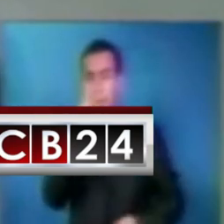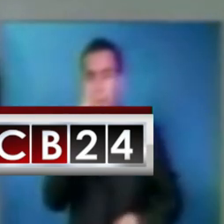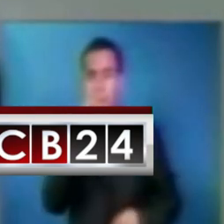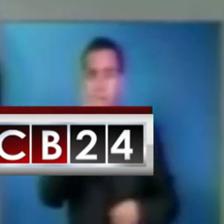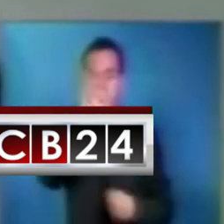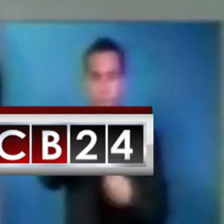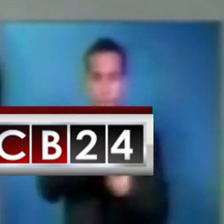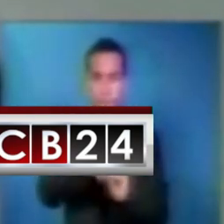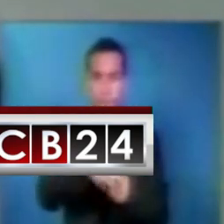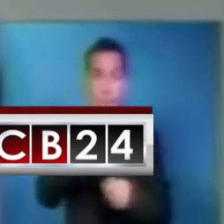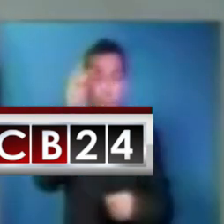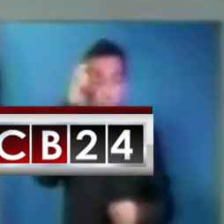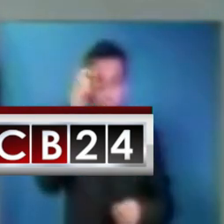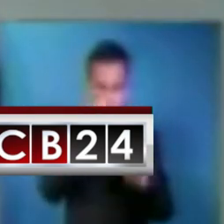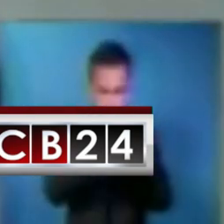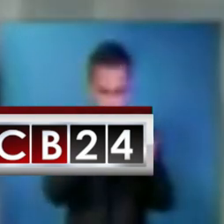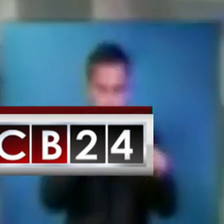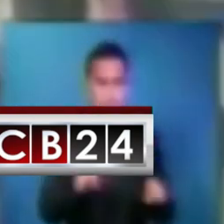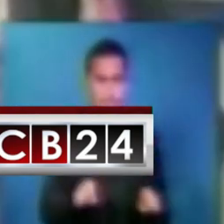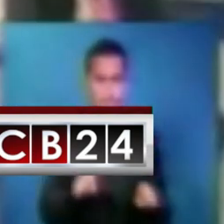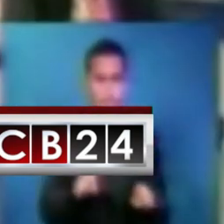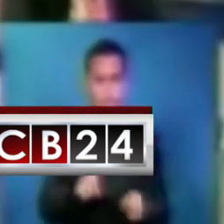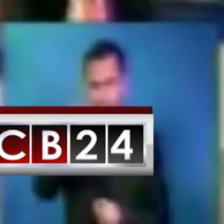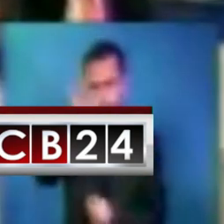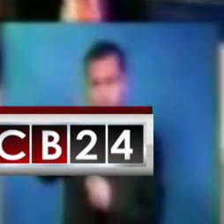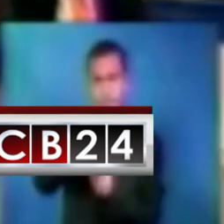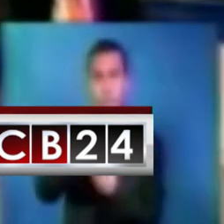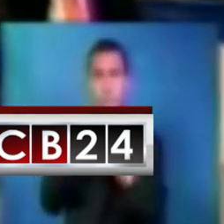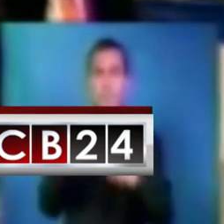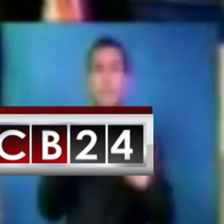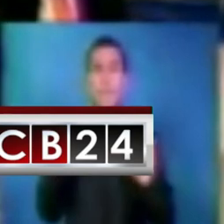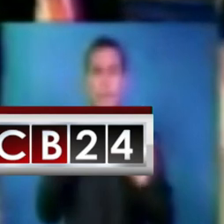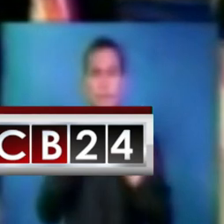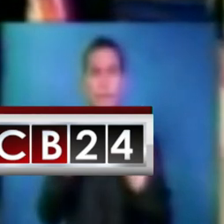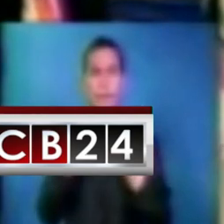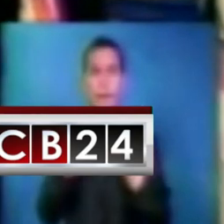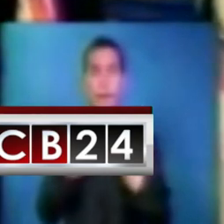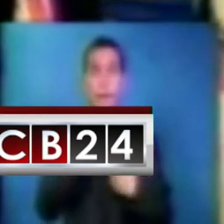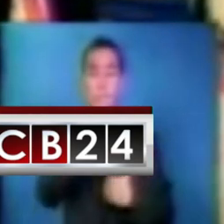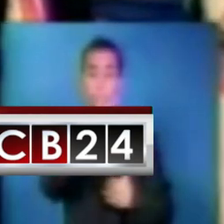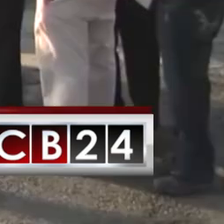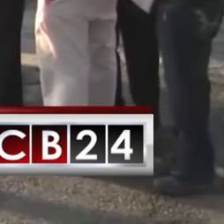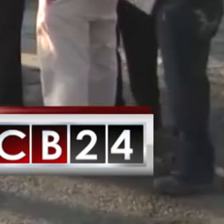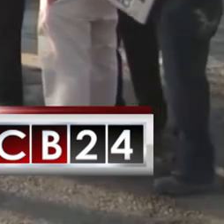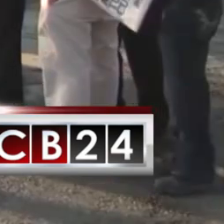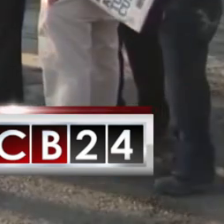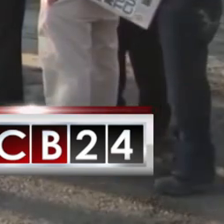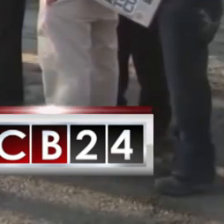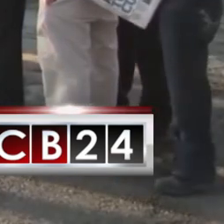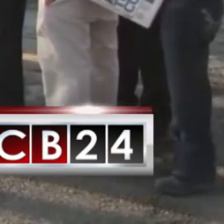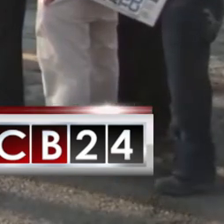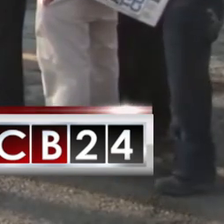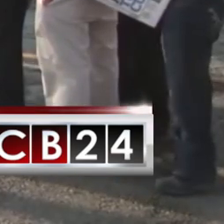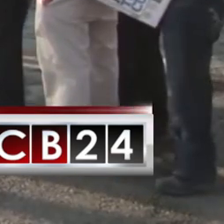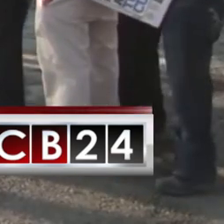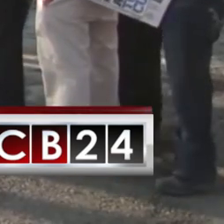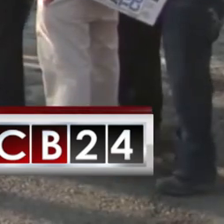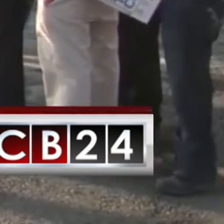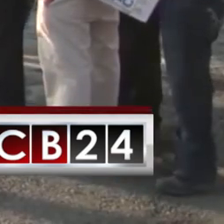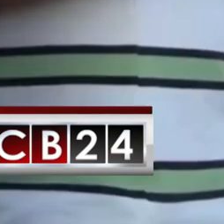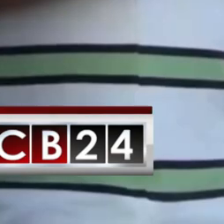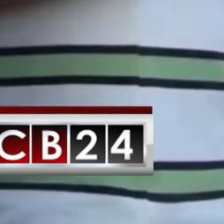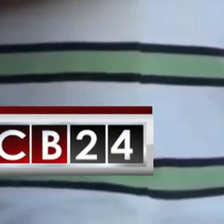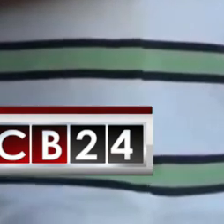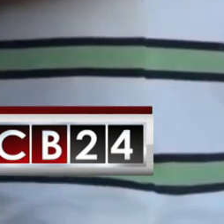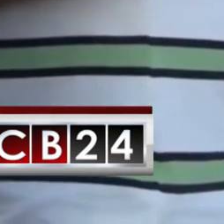organización electoral para lo cual hemos conformado dos grandes comisiones el magistrado electoral exhortó a